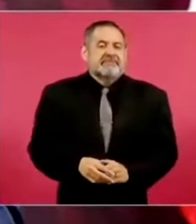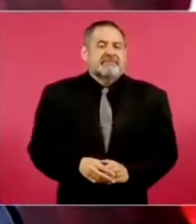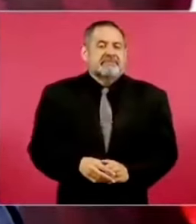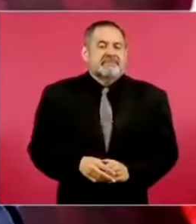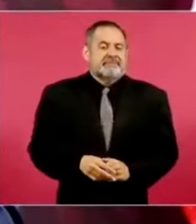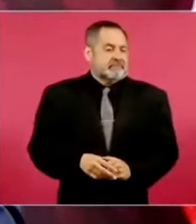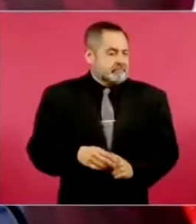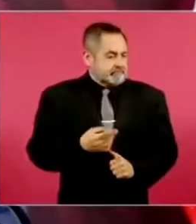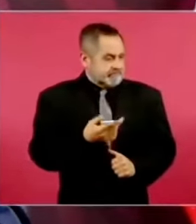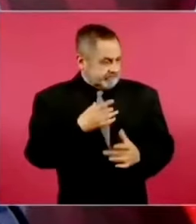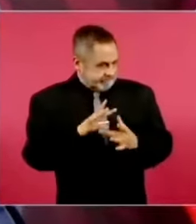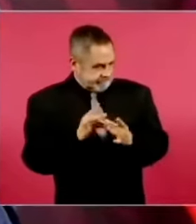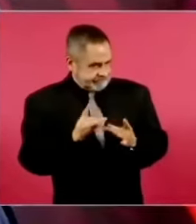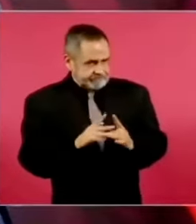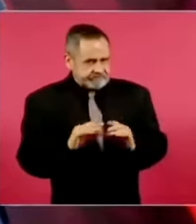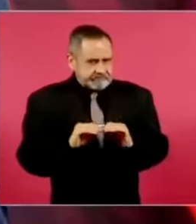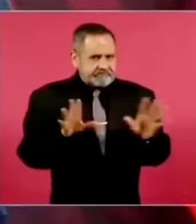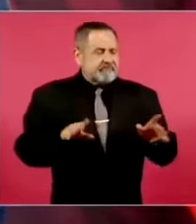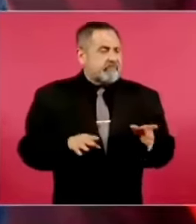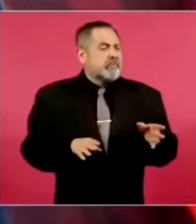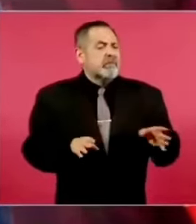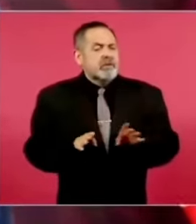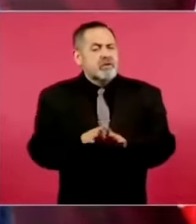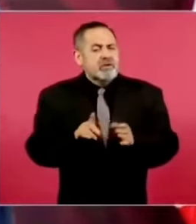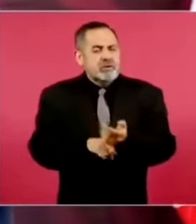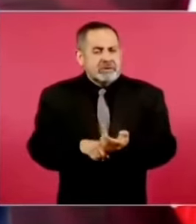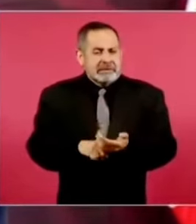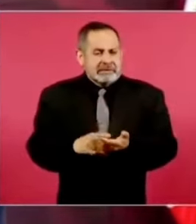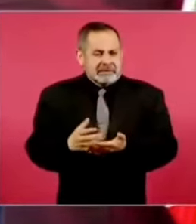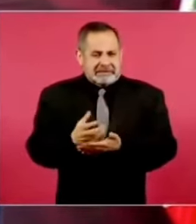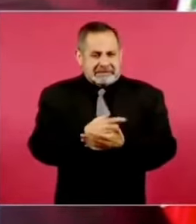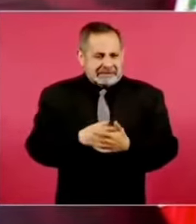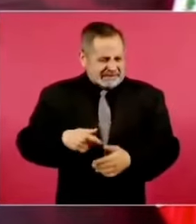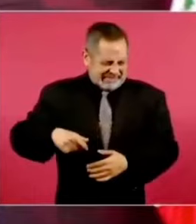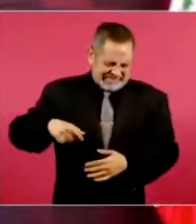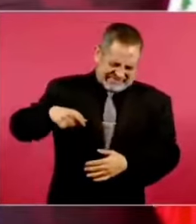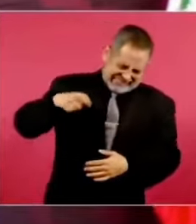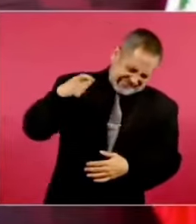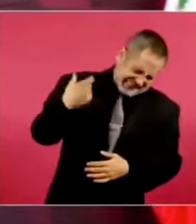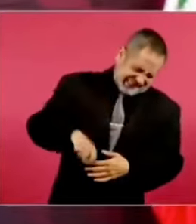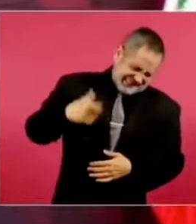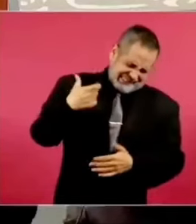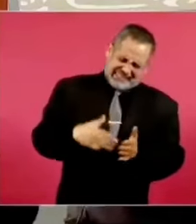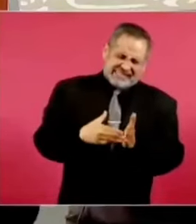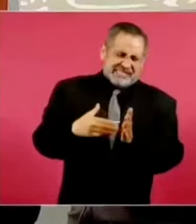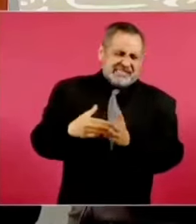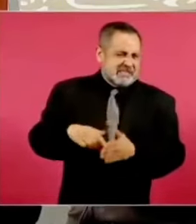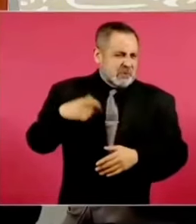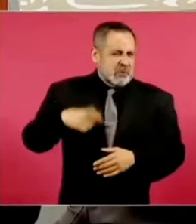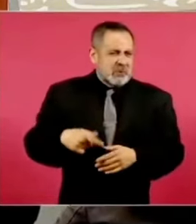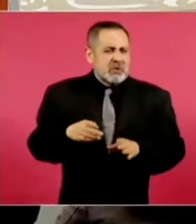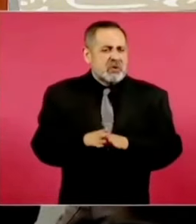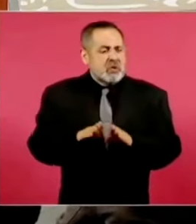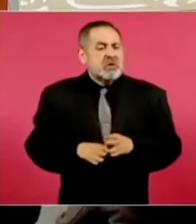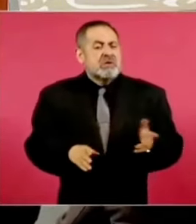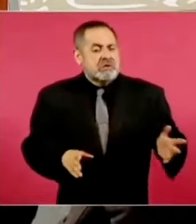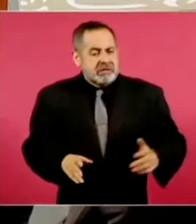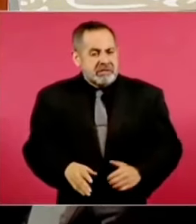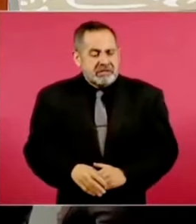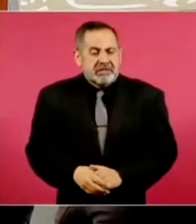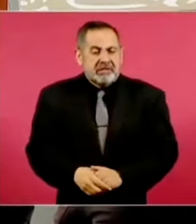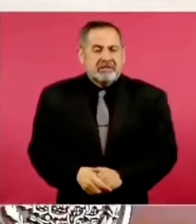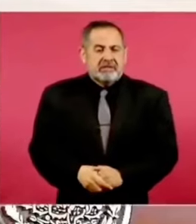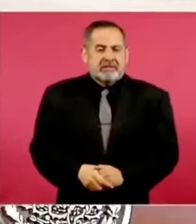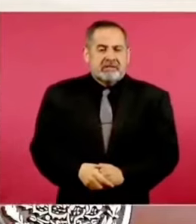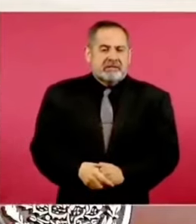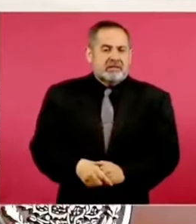dar una explicación cómo es que se hizo tan millonario, tan rico,